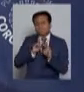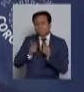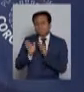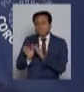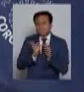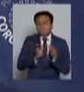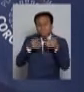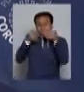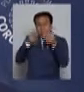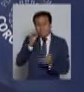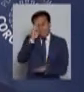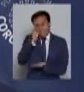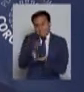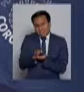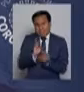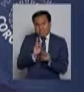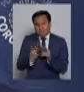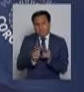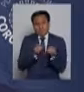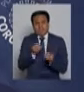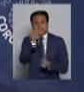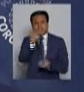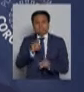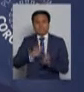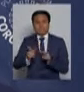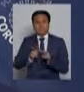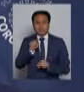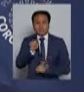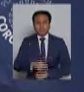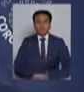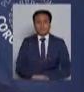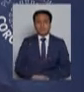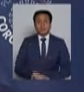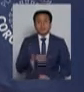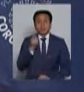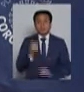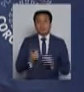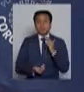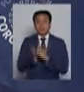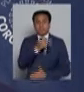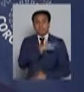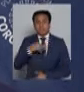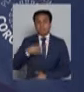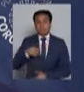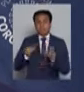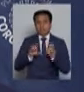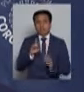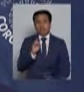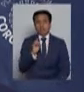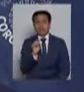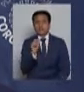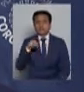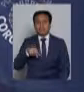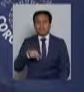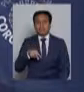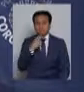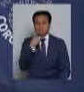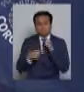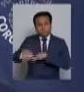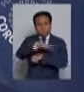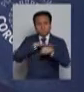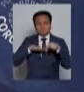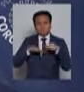va a ser la decisión que se va a tomar respecto a su tratamiento. Buenos días, ministro. Desde Radio ADN, preguntarle por la situación